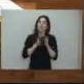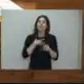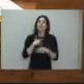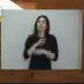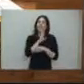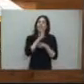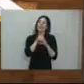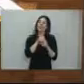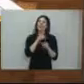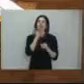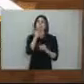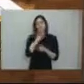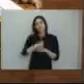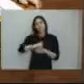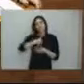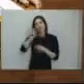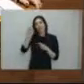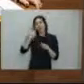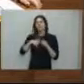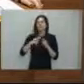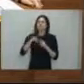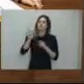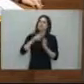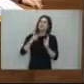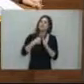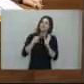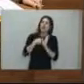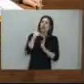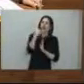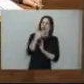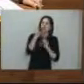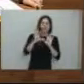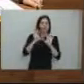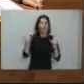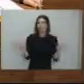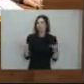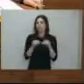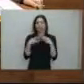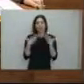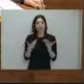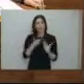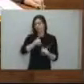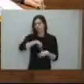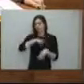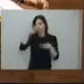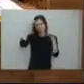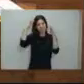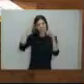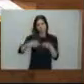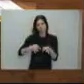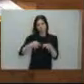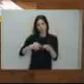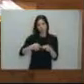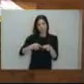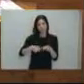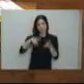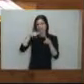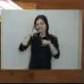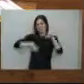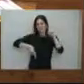quizá hubiésemos eludido algunas otras, pero en definitiva creemos que hay determinados